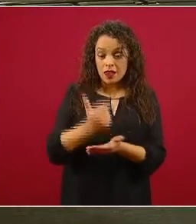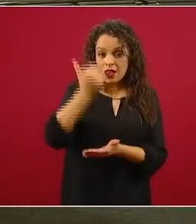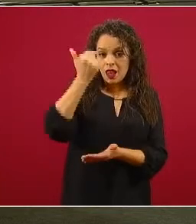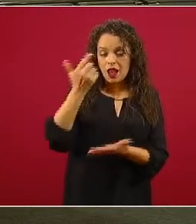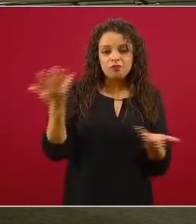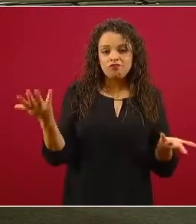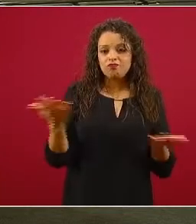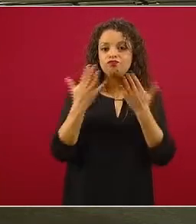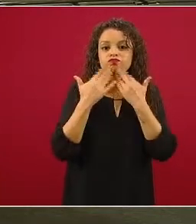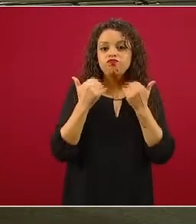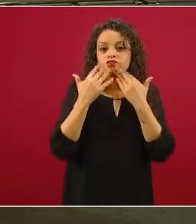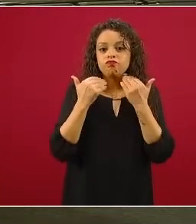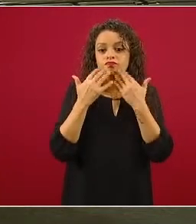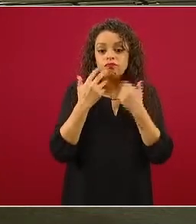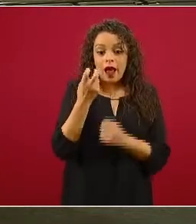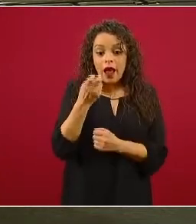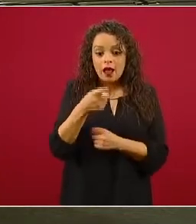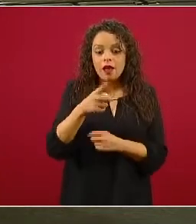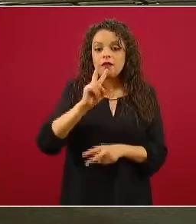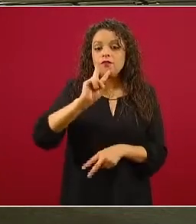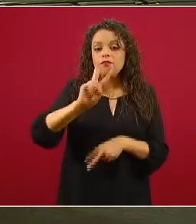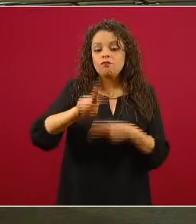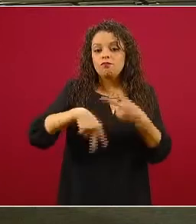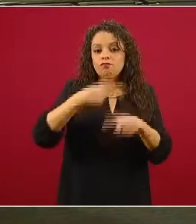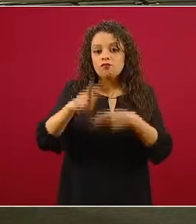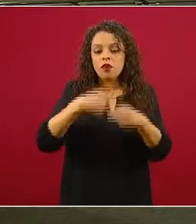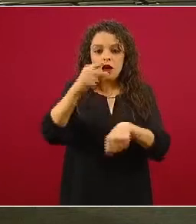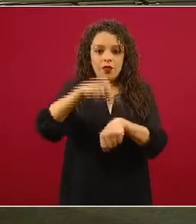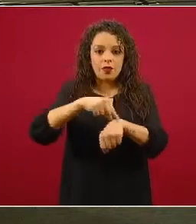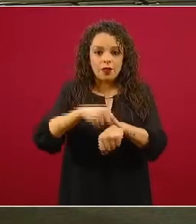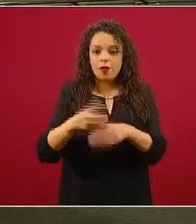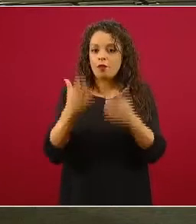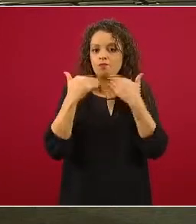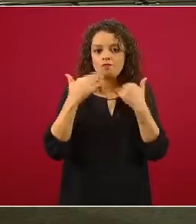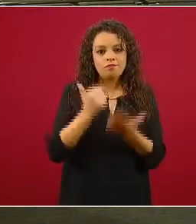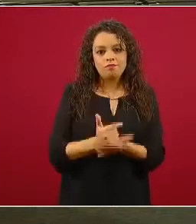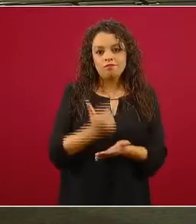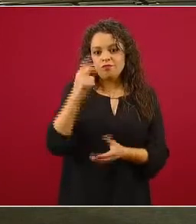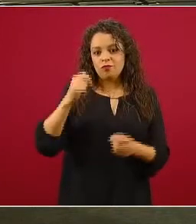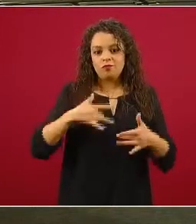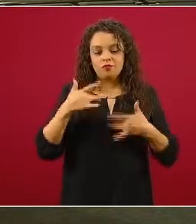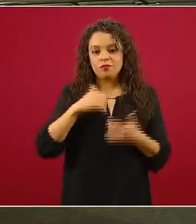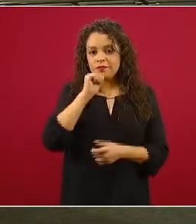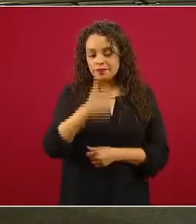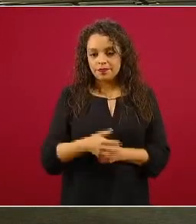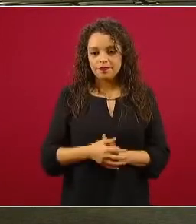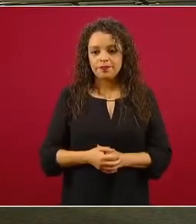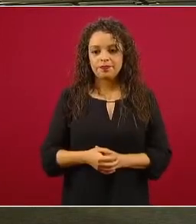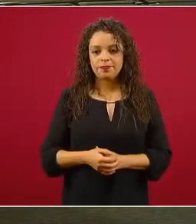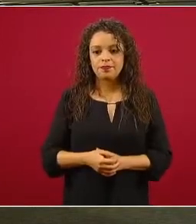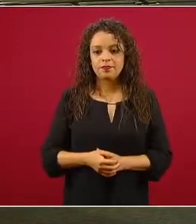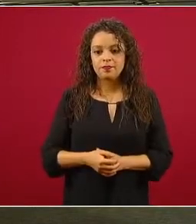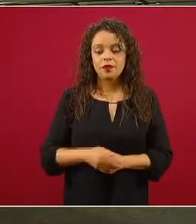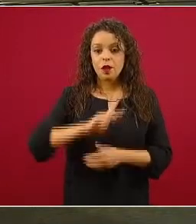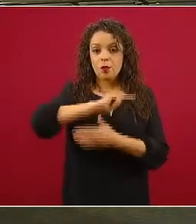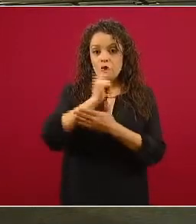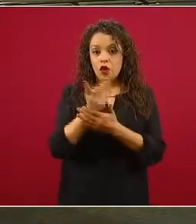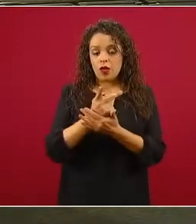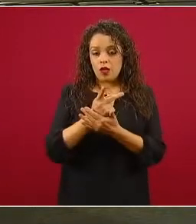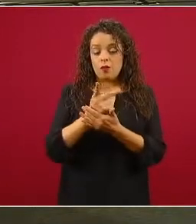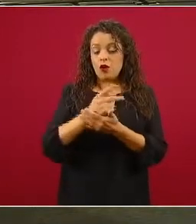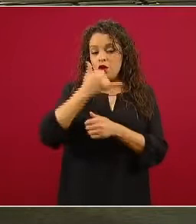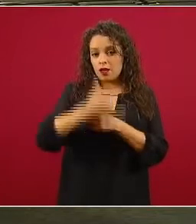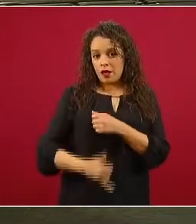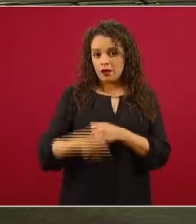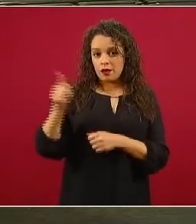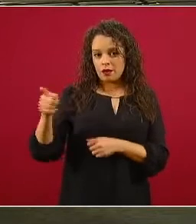ese momento que nos hacen la consulta. Hicimos un proyecto que el director general del IMSS, el